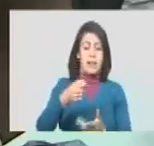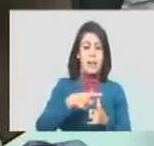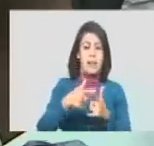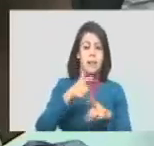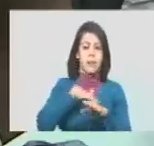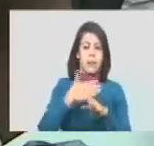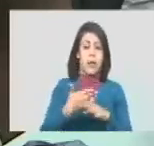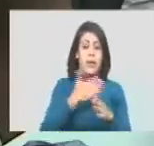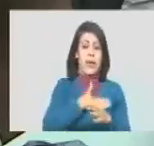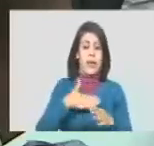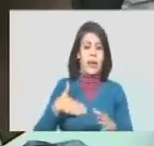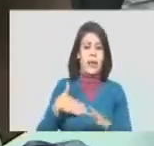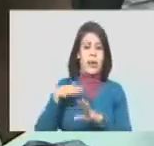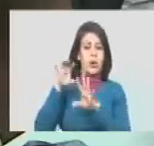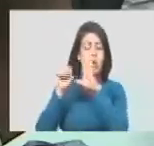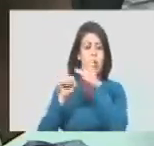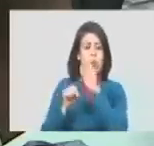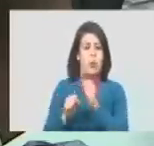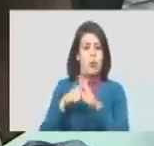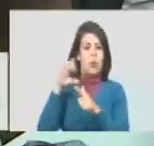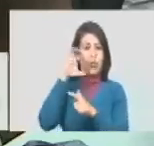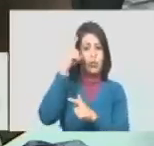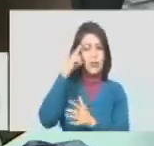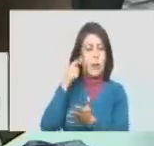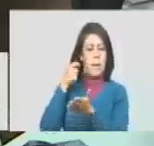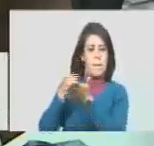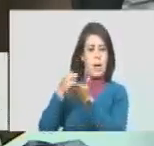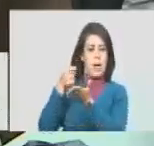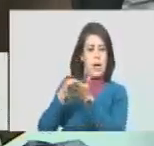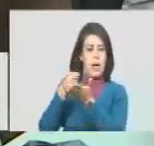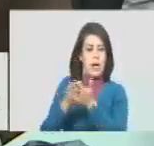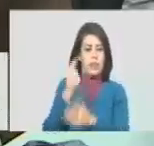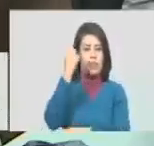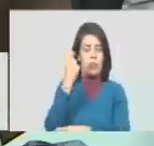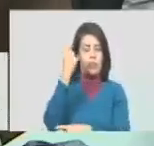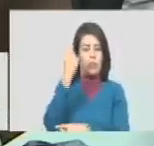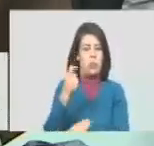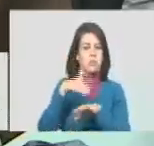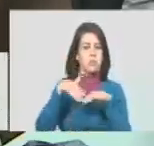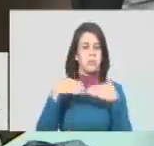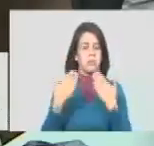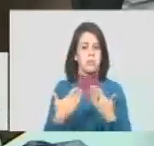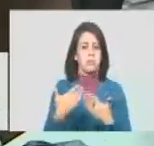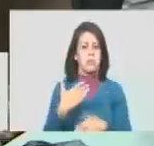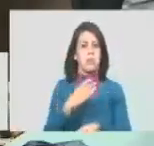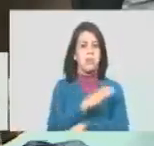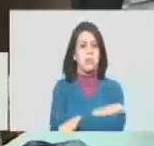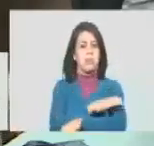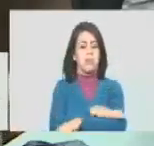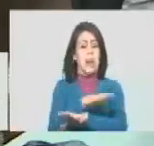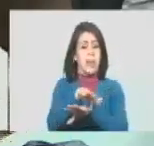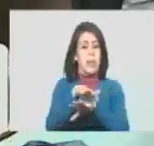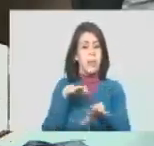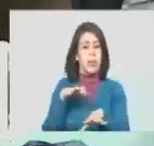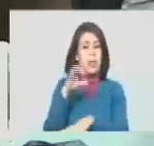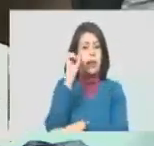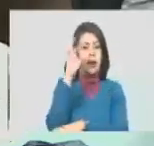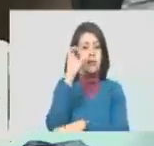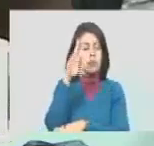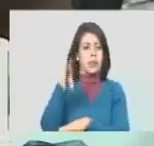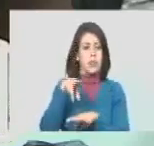porque estaban tratando de comprar conciencias de diputados para la derecha obtener una mayoría parlamentaria